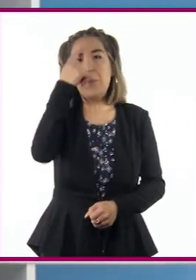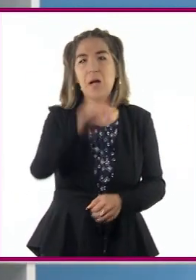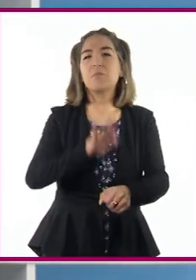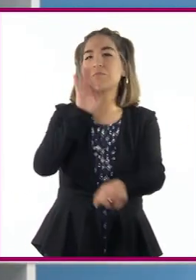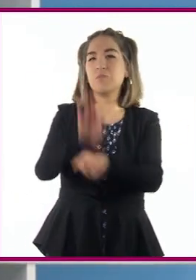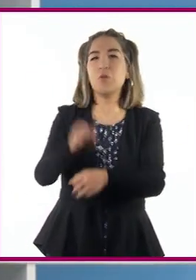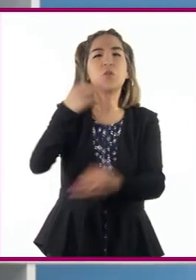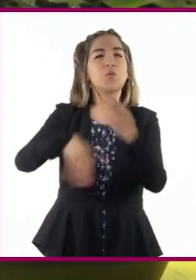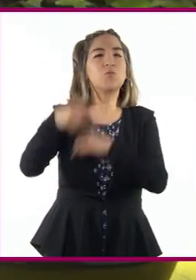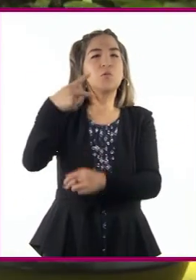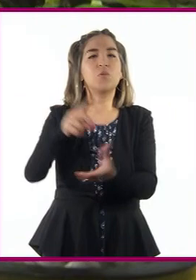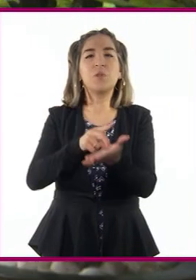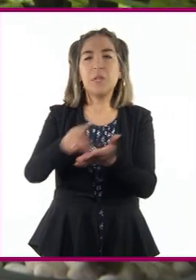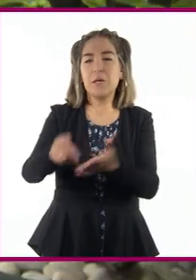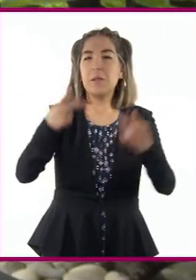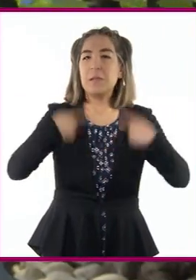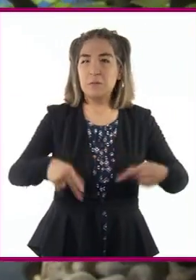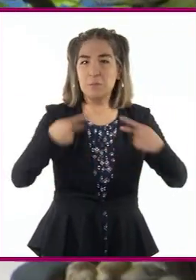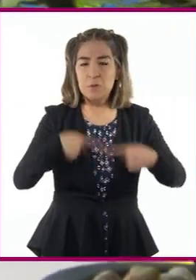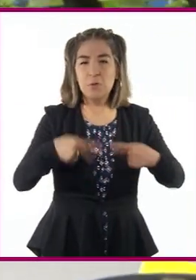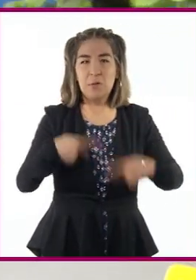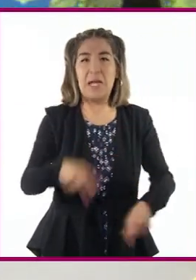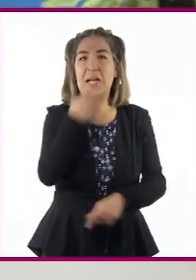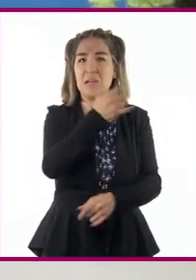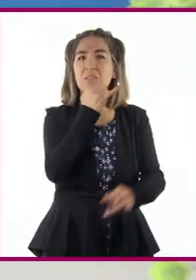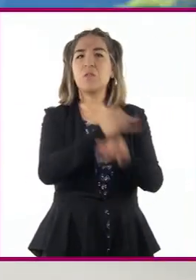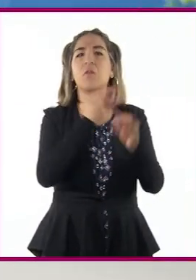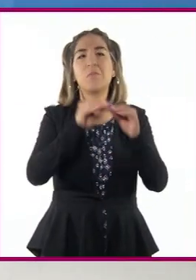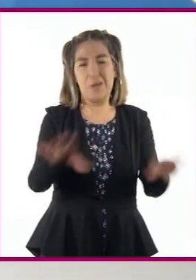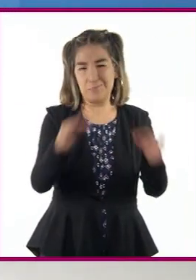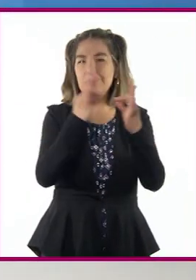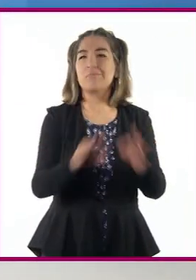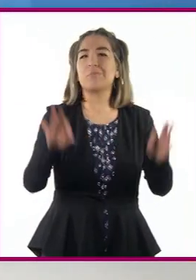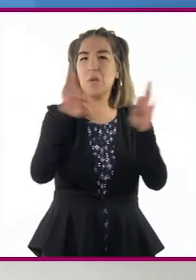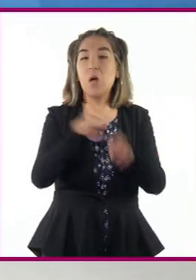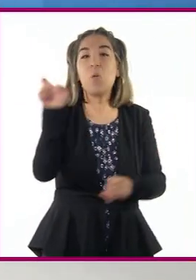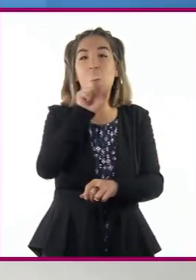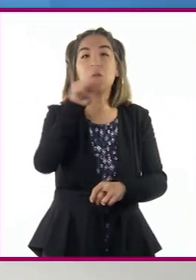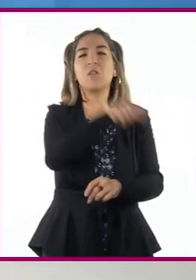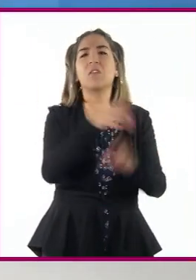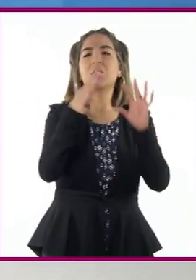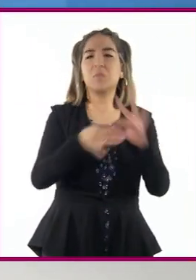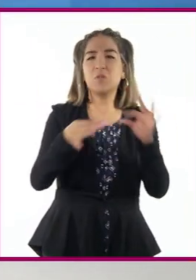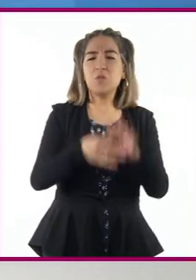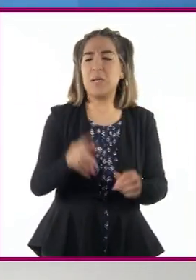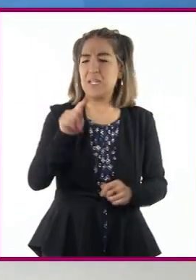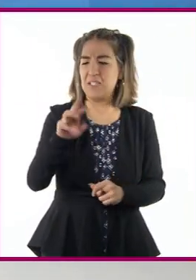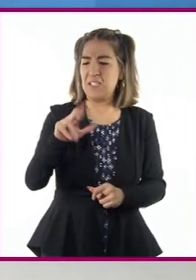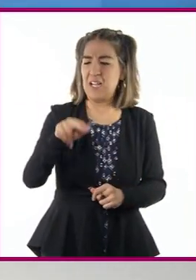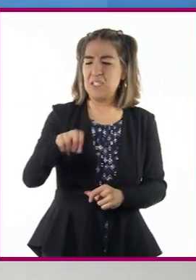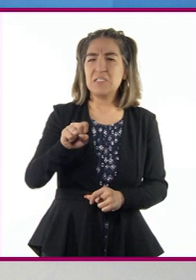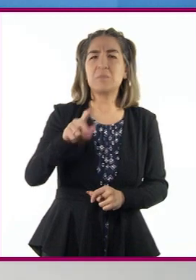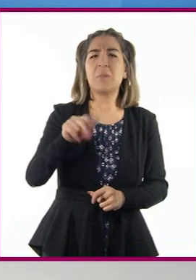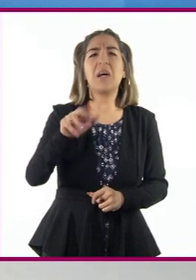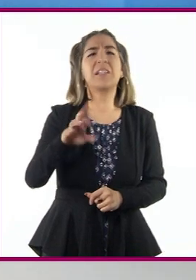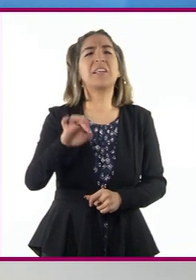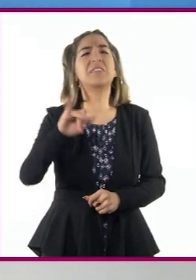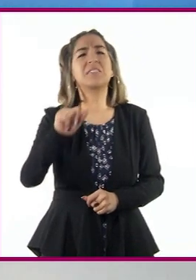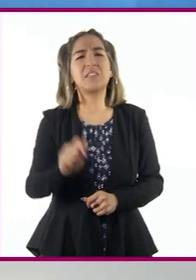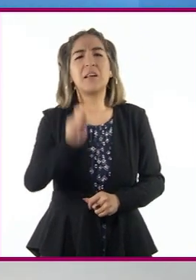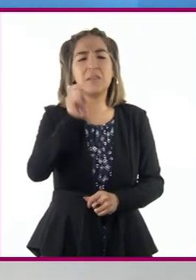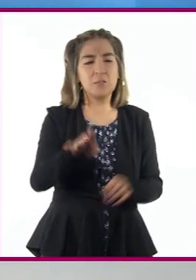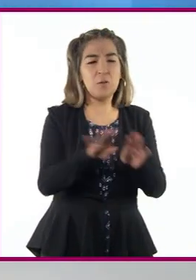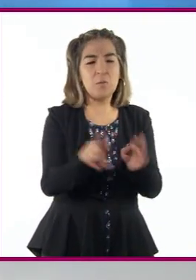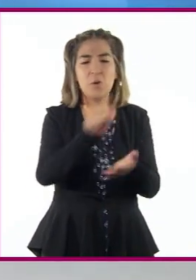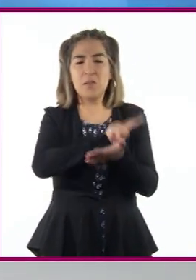los ciudadanos. Esta información es importante cuando hablamos de transparencia y rendición de cuentas.